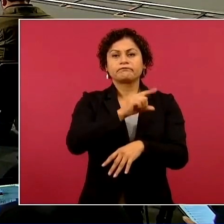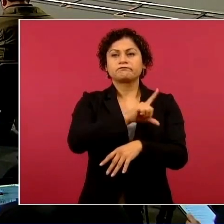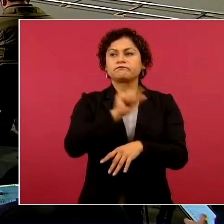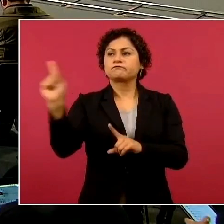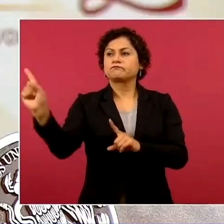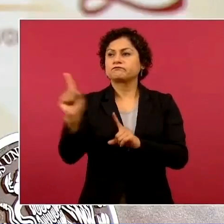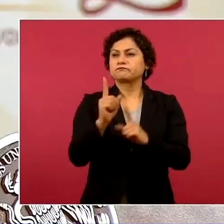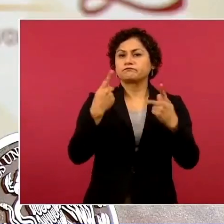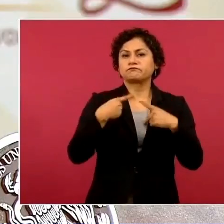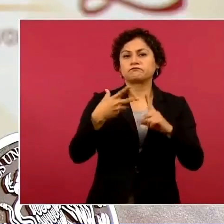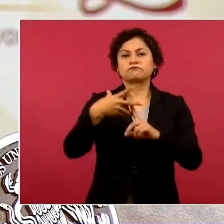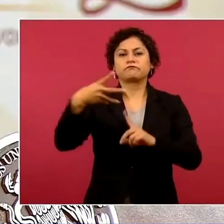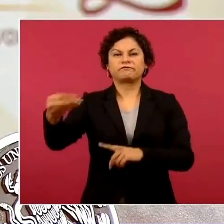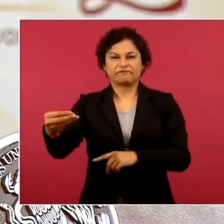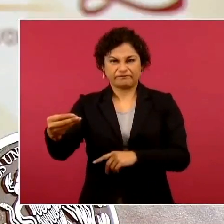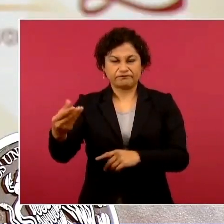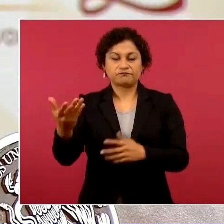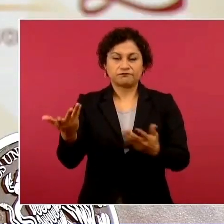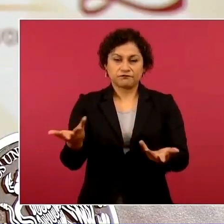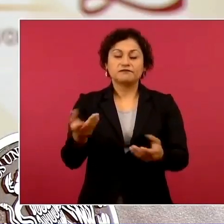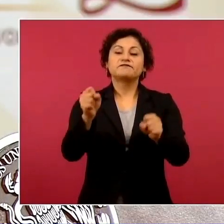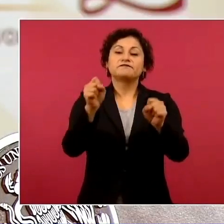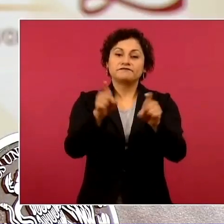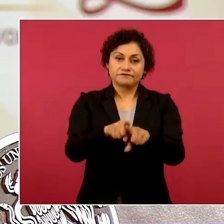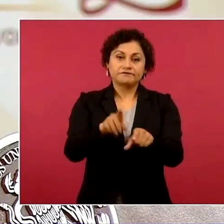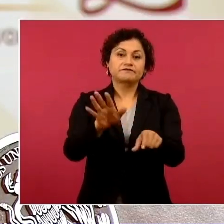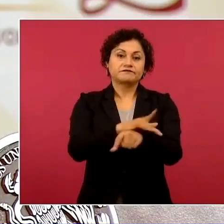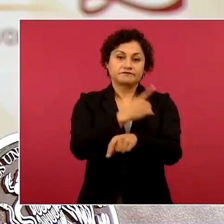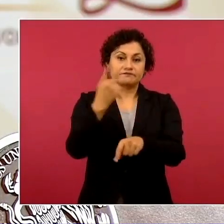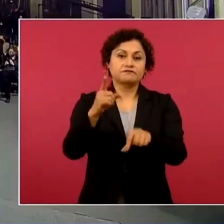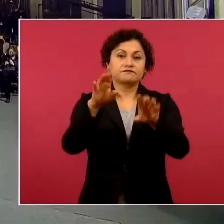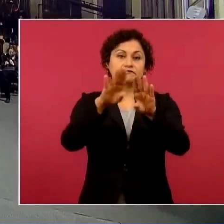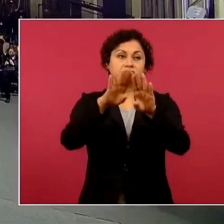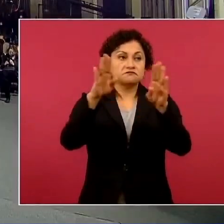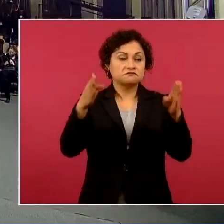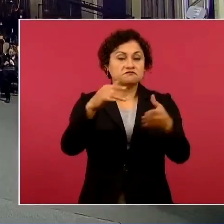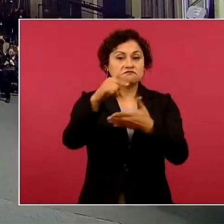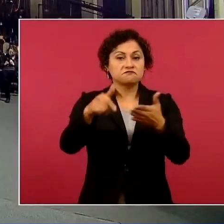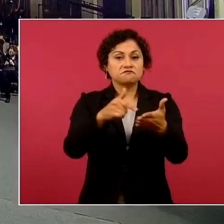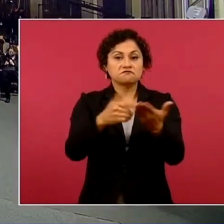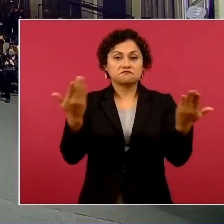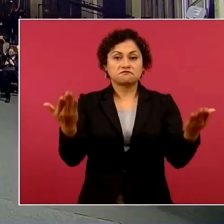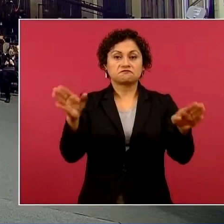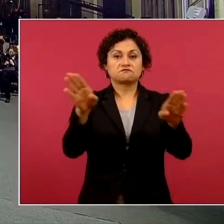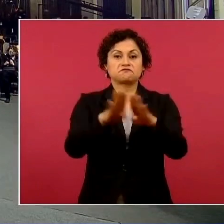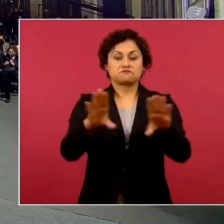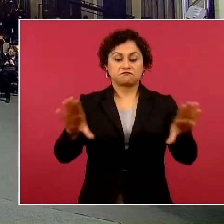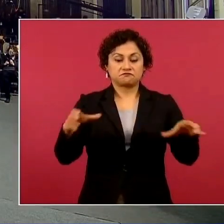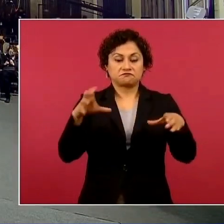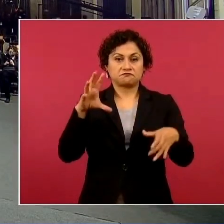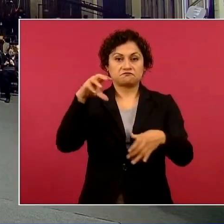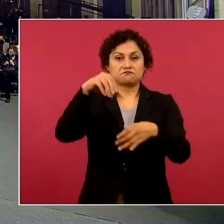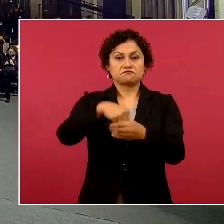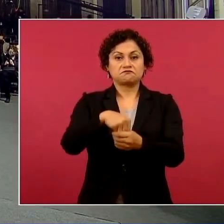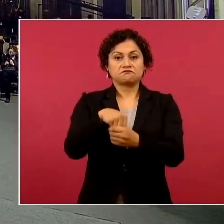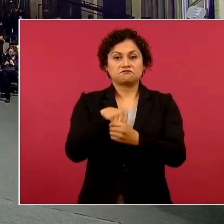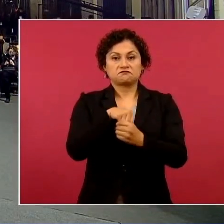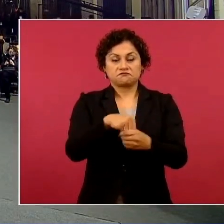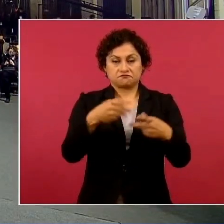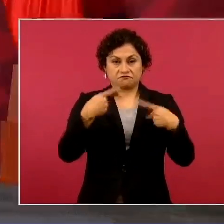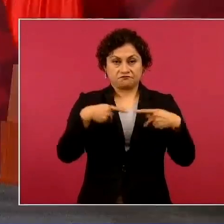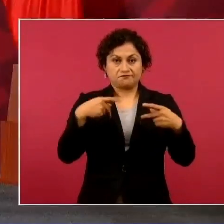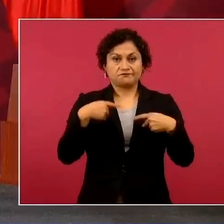otra. También porque solemos congregarnos en espacios físicos cerrados y también porque la eficiencia de la respuesta inmune a nivel del